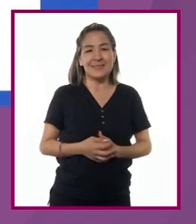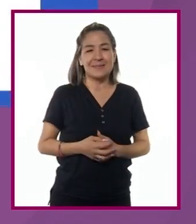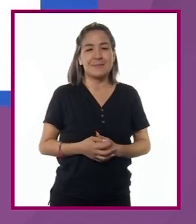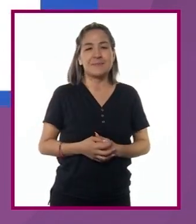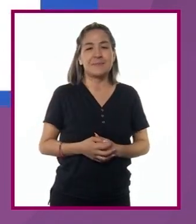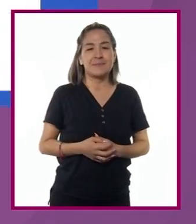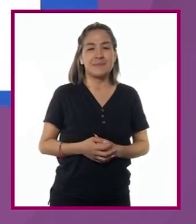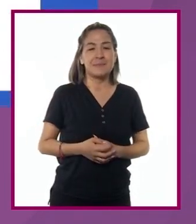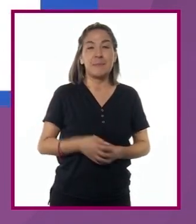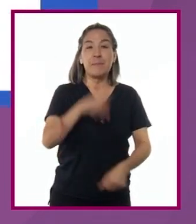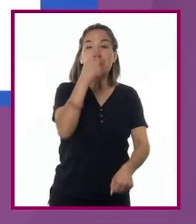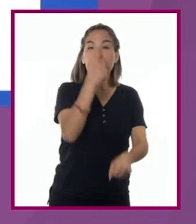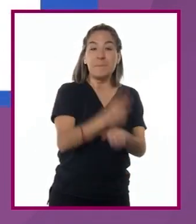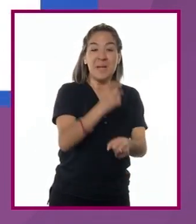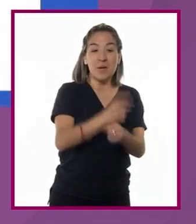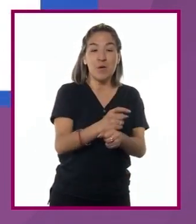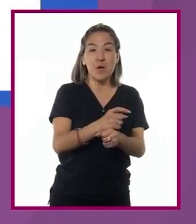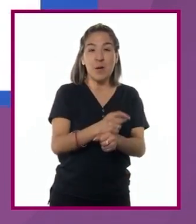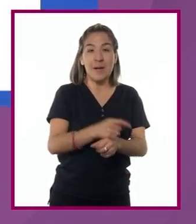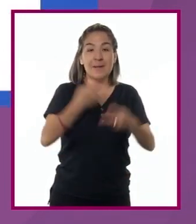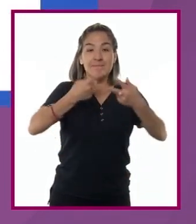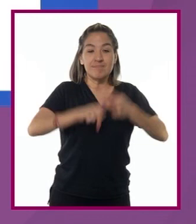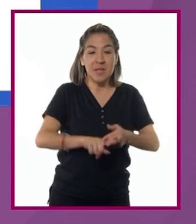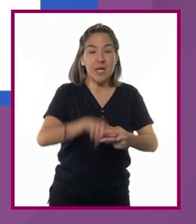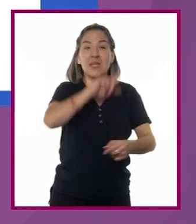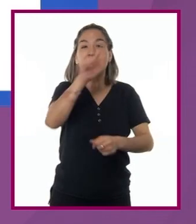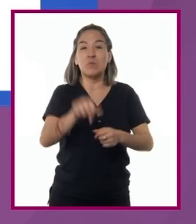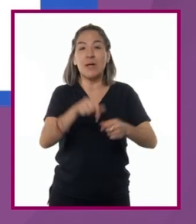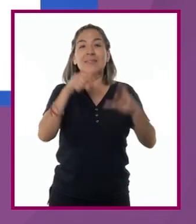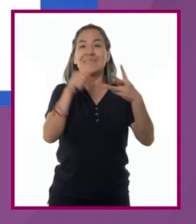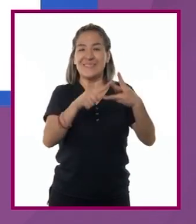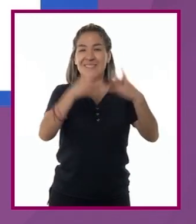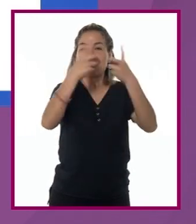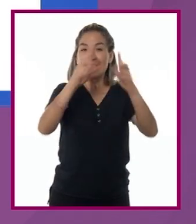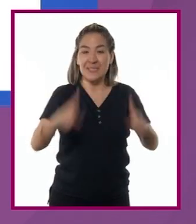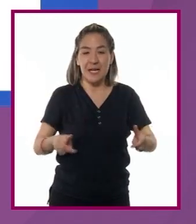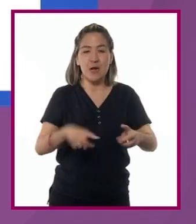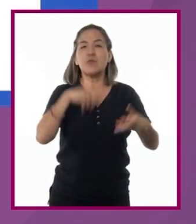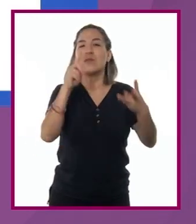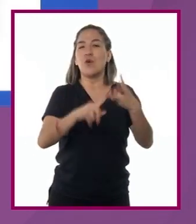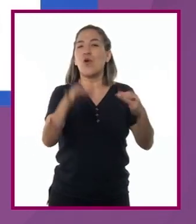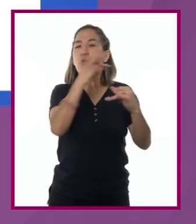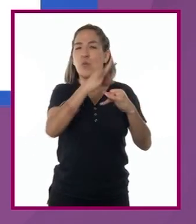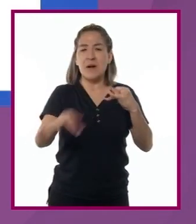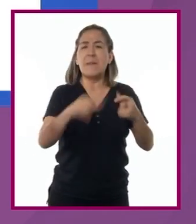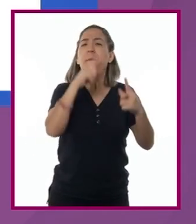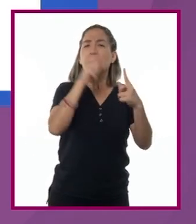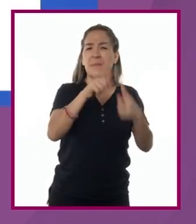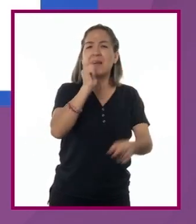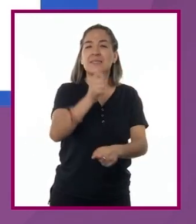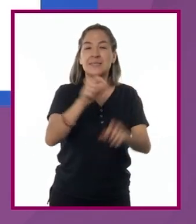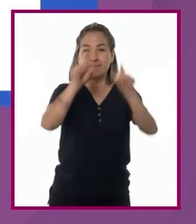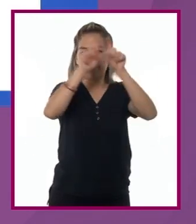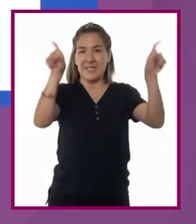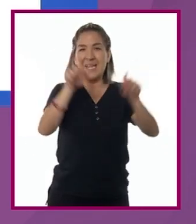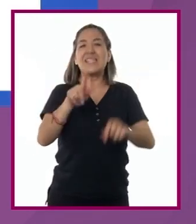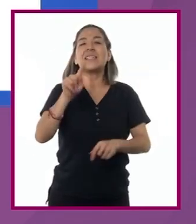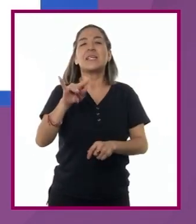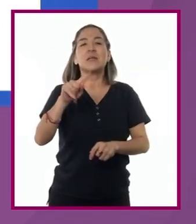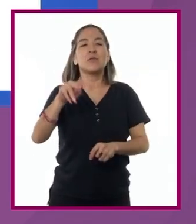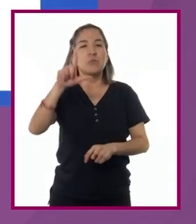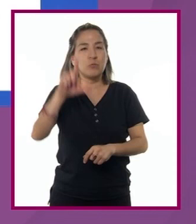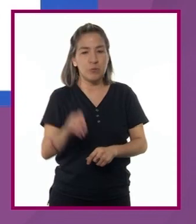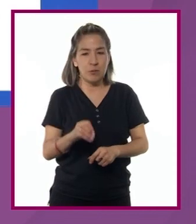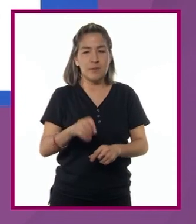Parte inicial, cuerpo del documento y parte final. En la parte inicial se presenta el título, los